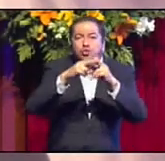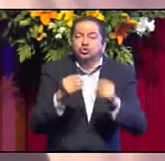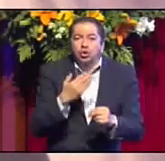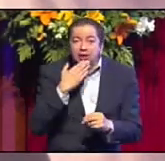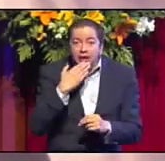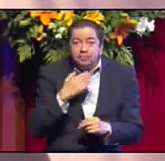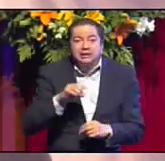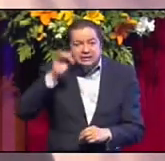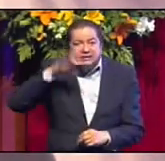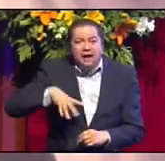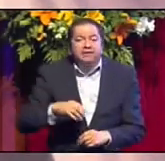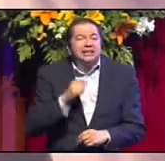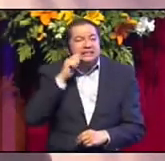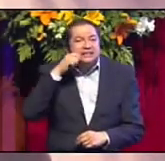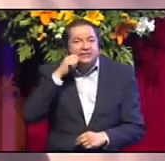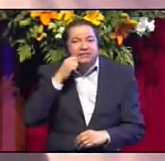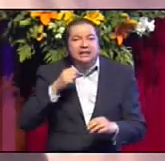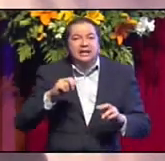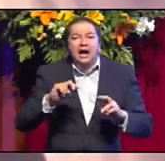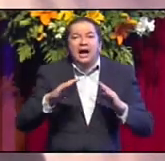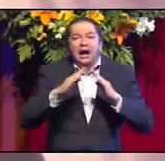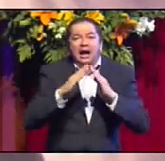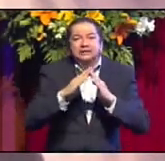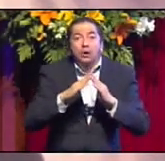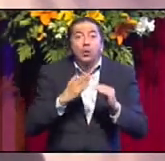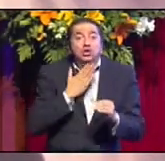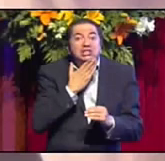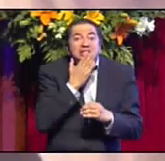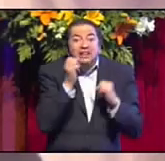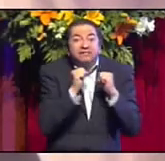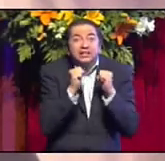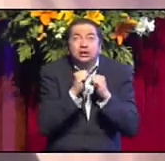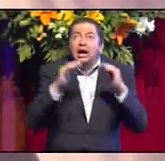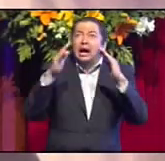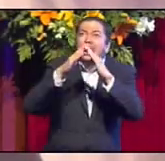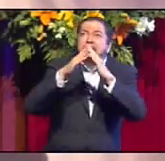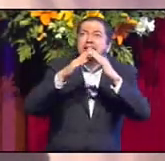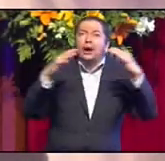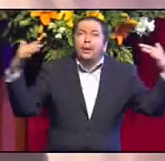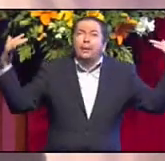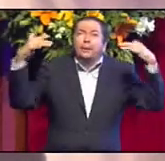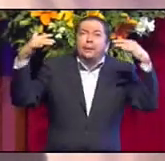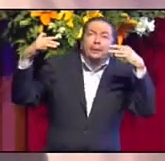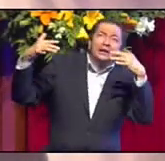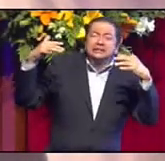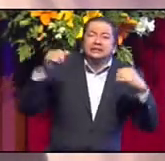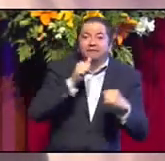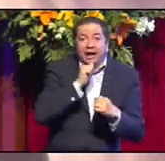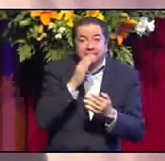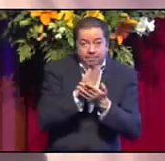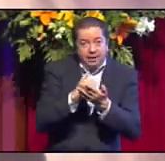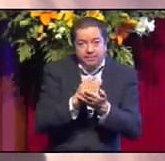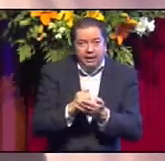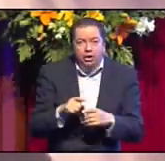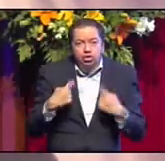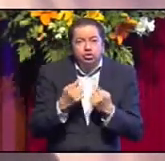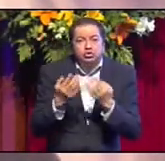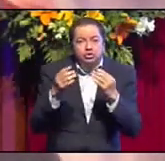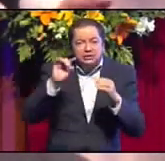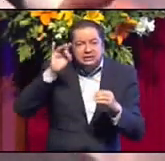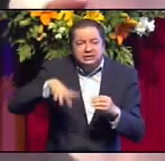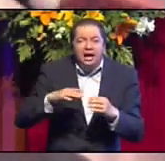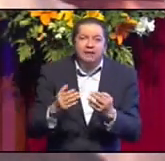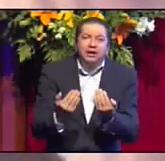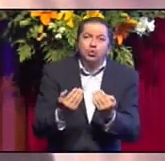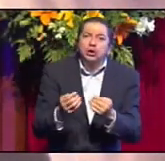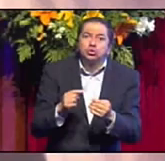Sabemos lo que significa la vivienda, sabemos que cuando los inviernos son helados las casas no están preparadas, sabemos la necesidad de que cuando no